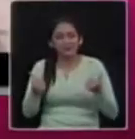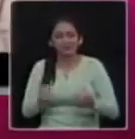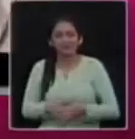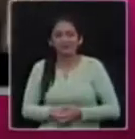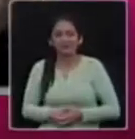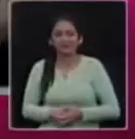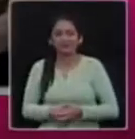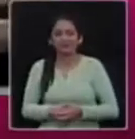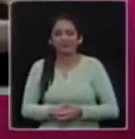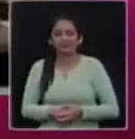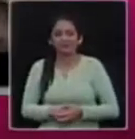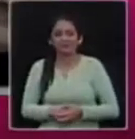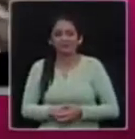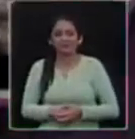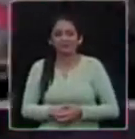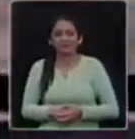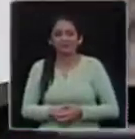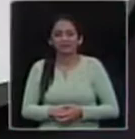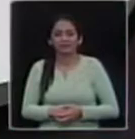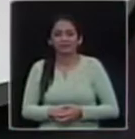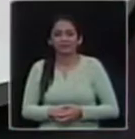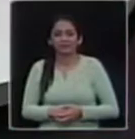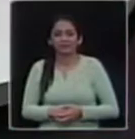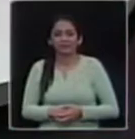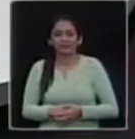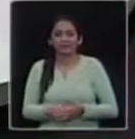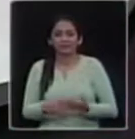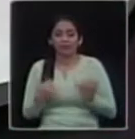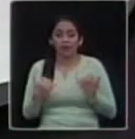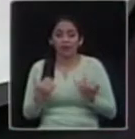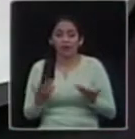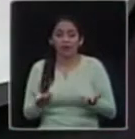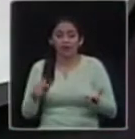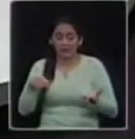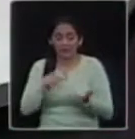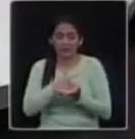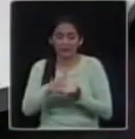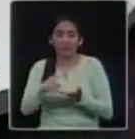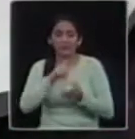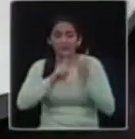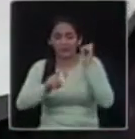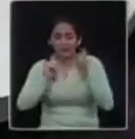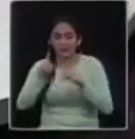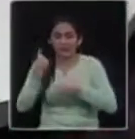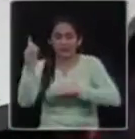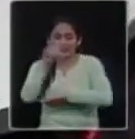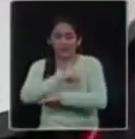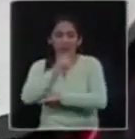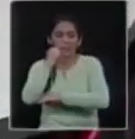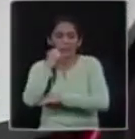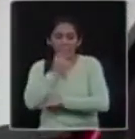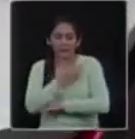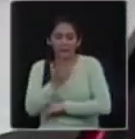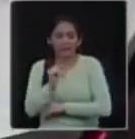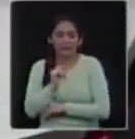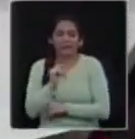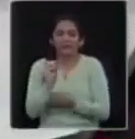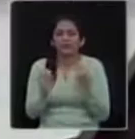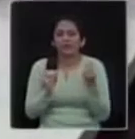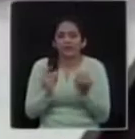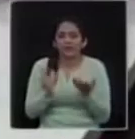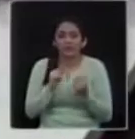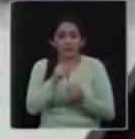esta semana, pues siempre les voy a preguntar sobre el Día del Padre, porque se celebra este domingo. En este marco del Día del Padre, usted tiene 2 hijos, uno de